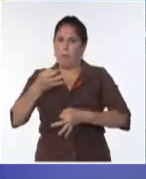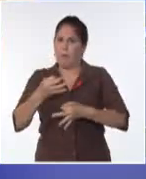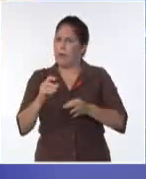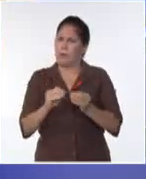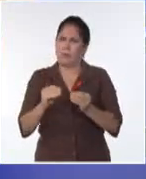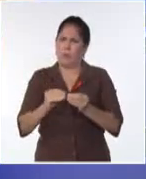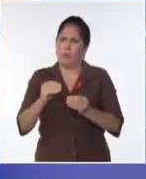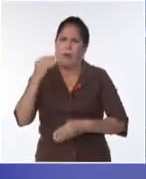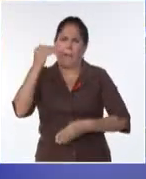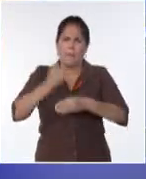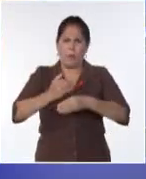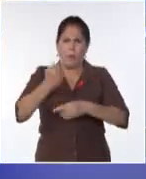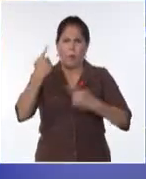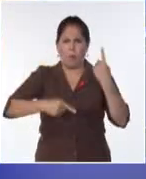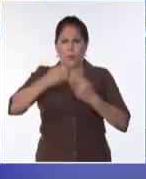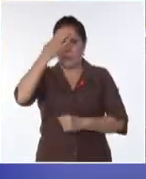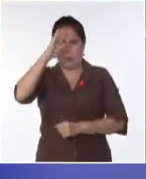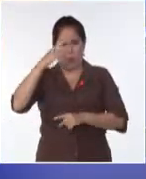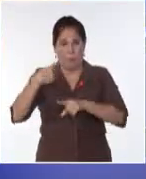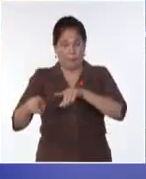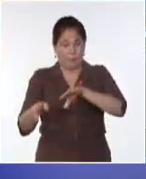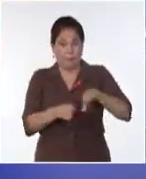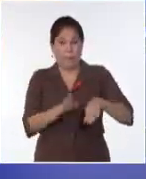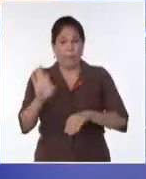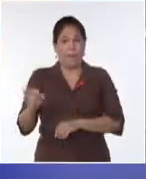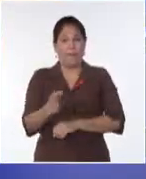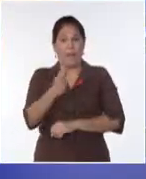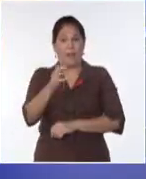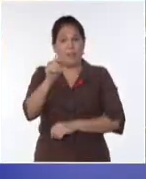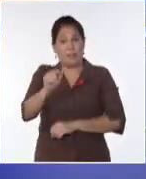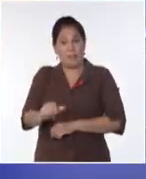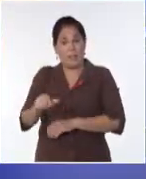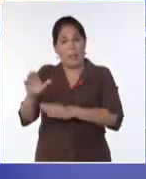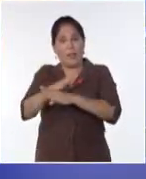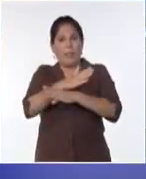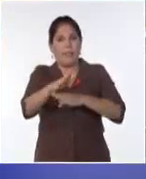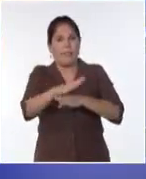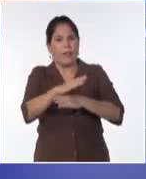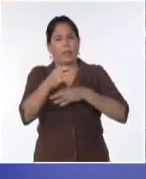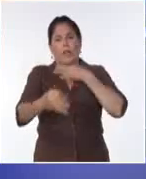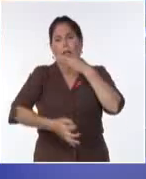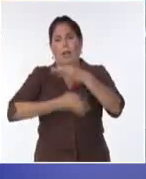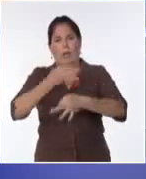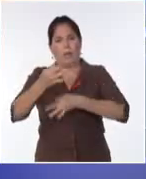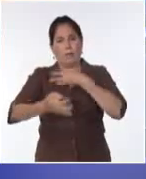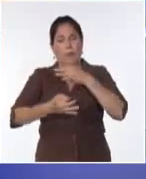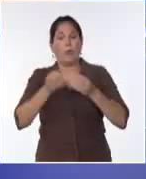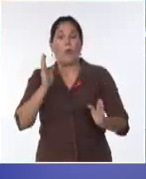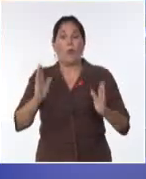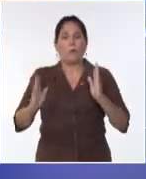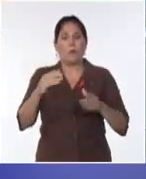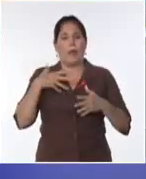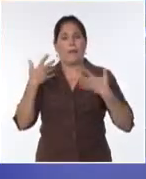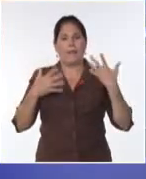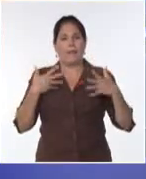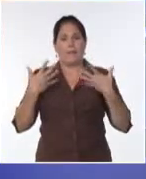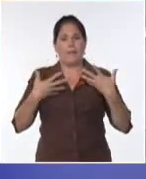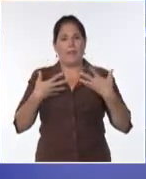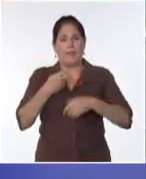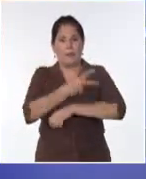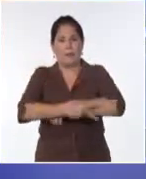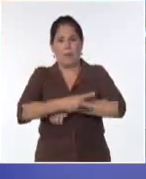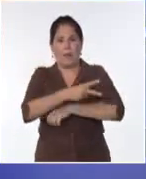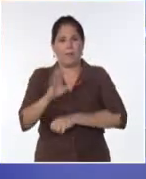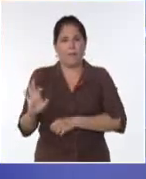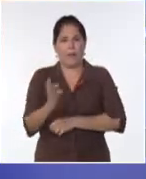pueblo cubano. Franceses de diversos ámbitos de la sociedad manifestaron como parte de una jornada de actividades y festejos populares en